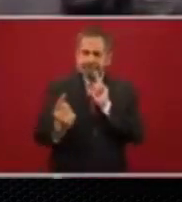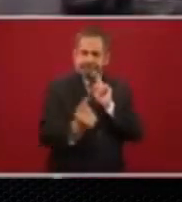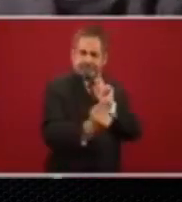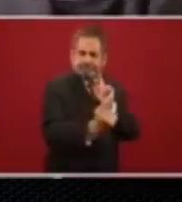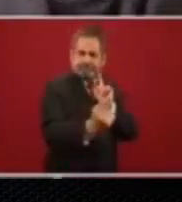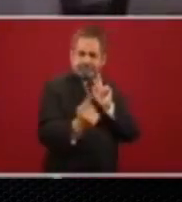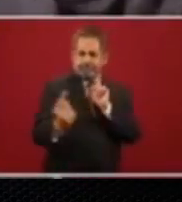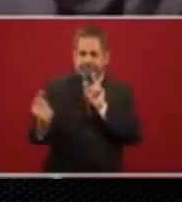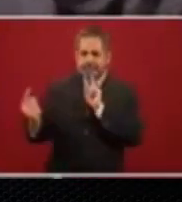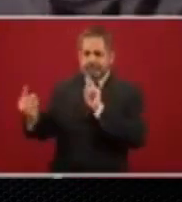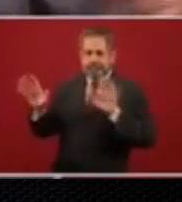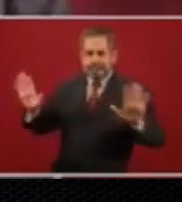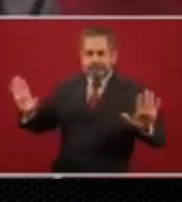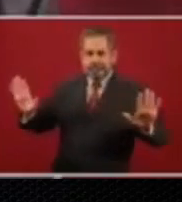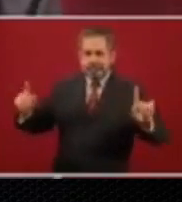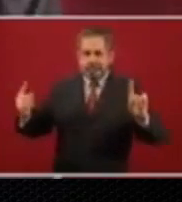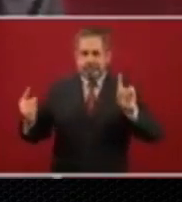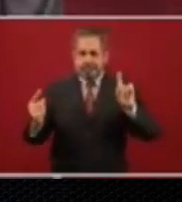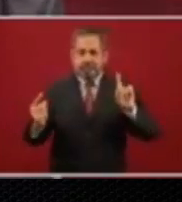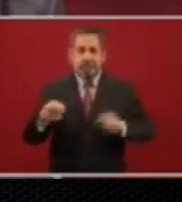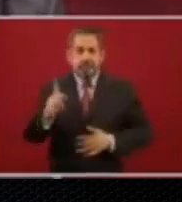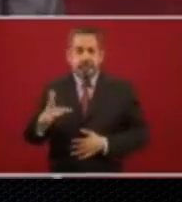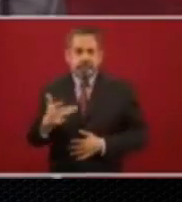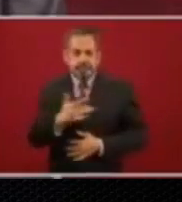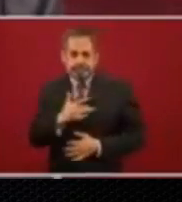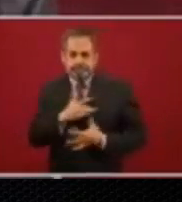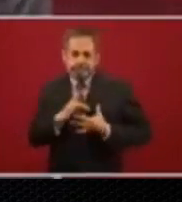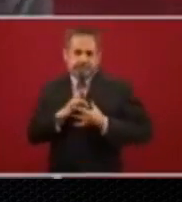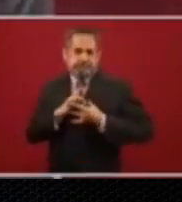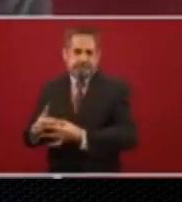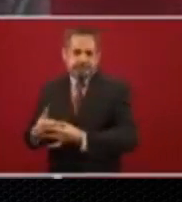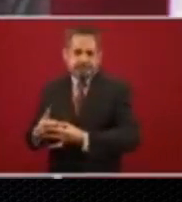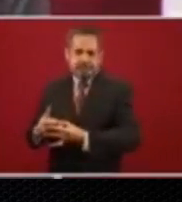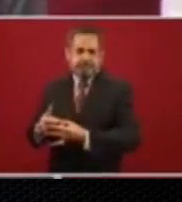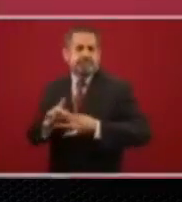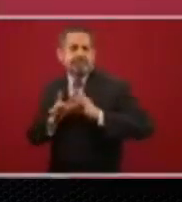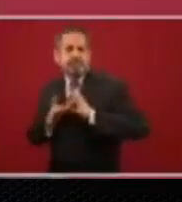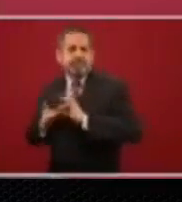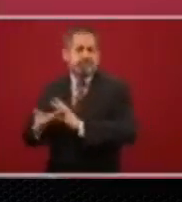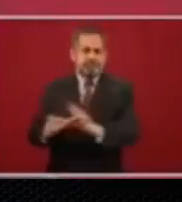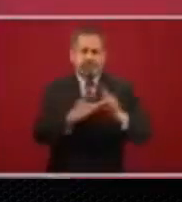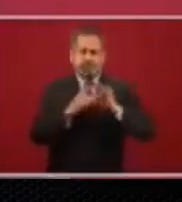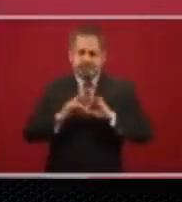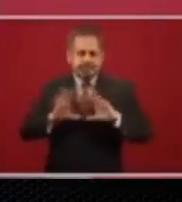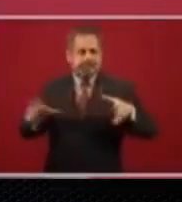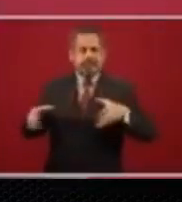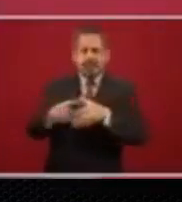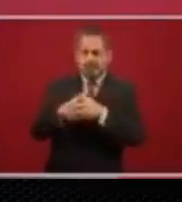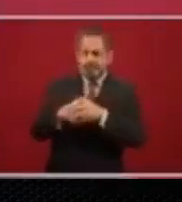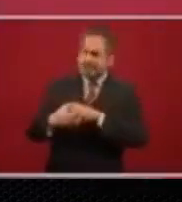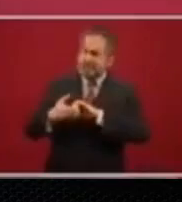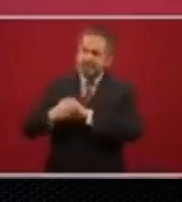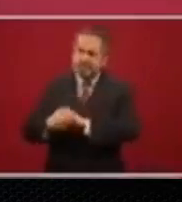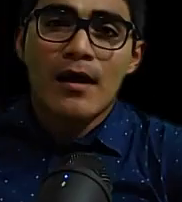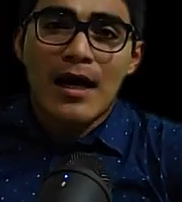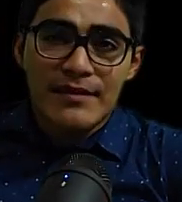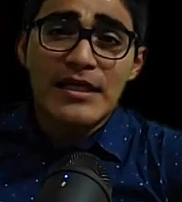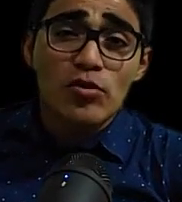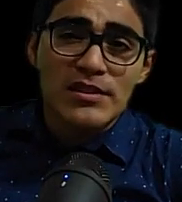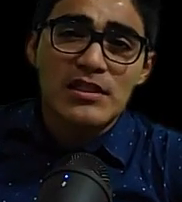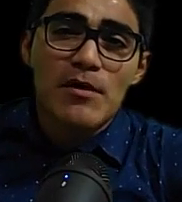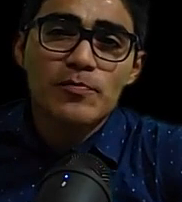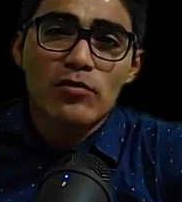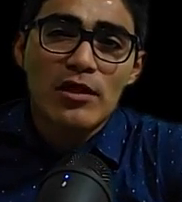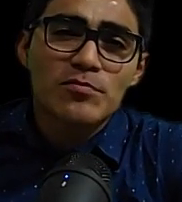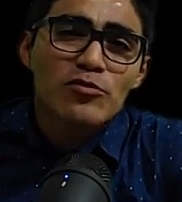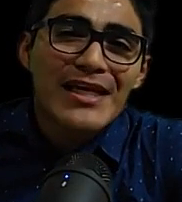distancia, pero es física, no es moral, no es emocional y no es, por supuesto, en la solidaridad del pueblo. Ante